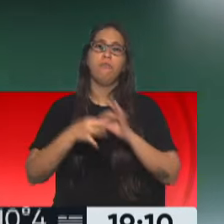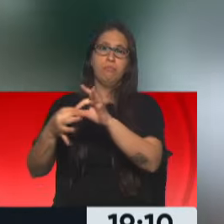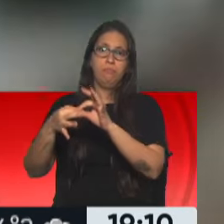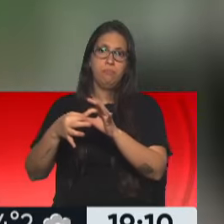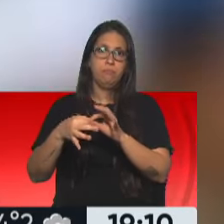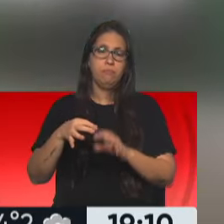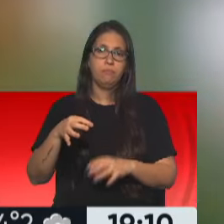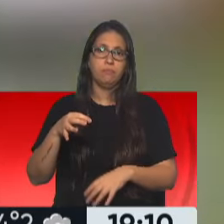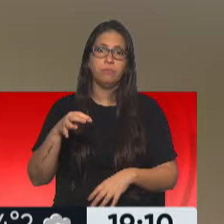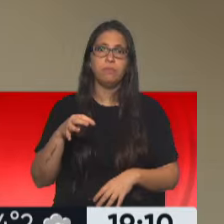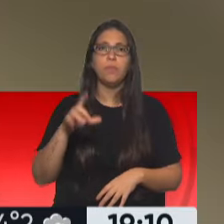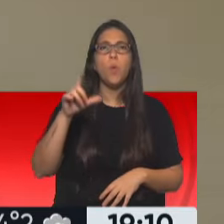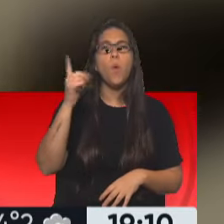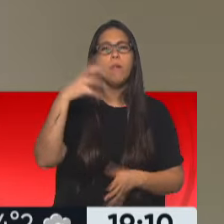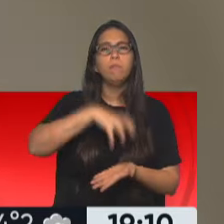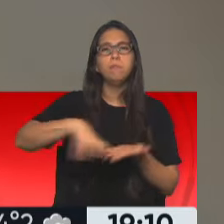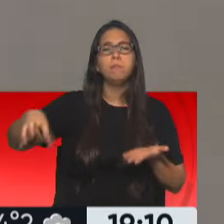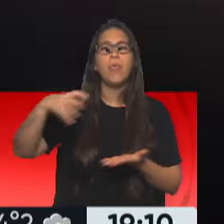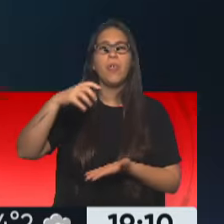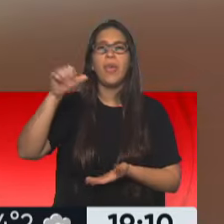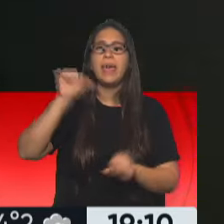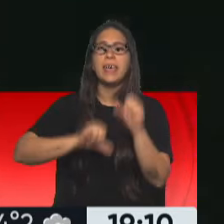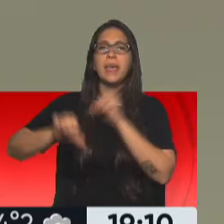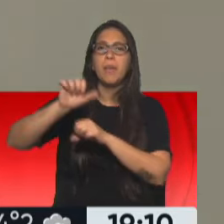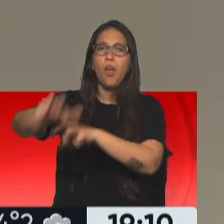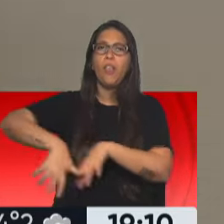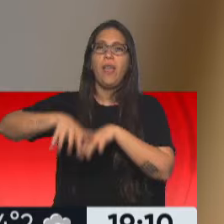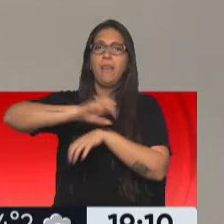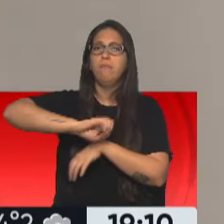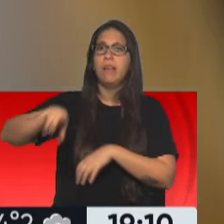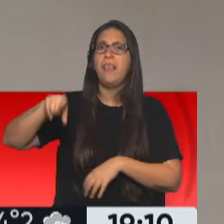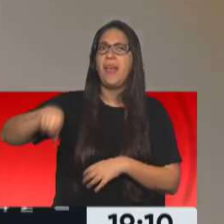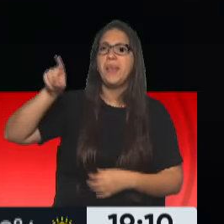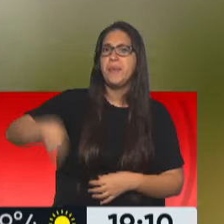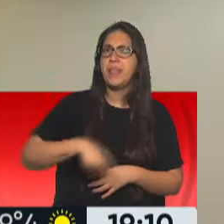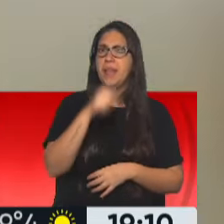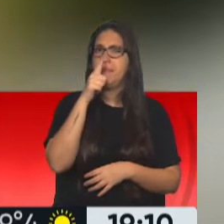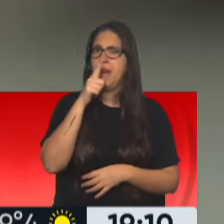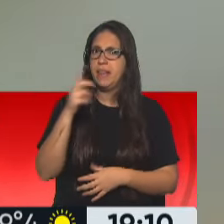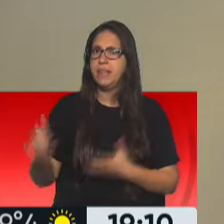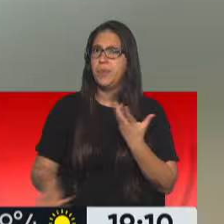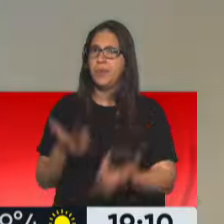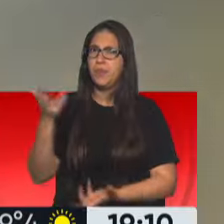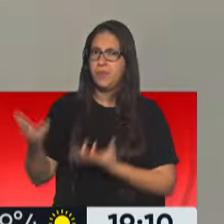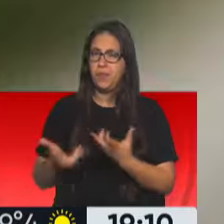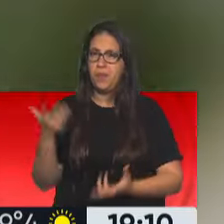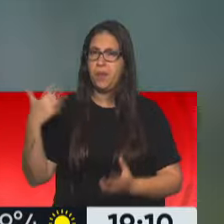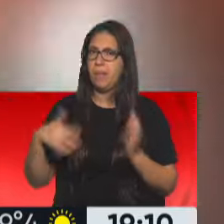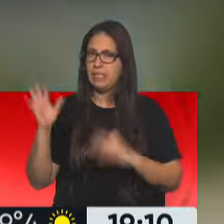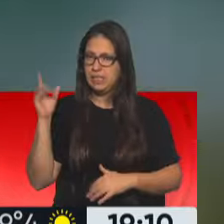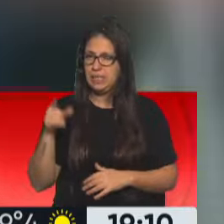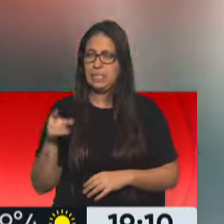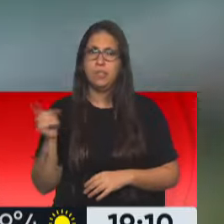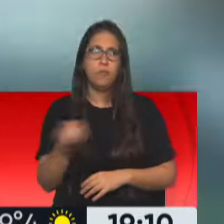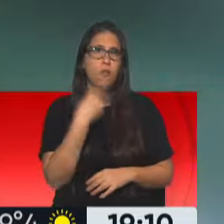es Logicem, una planta de agroquímicos donde se habría originado el incidente. Y además, las preguntas que